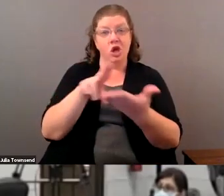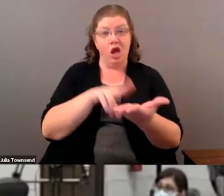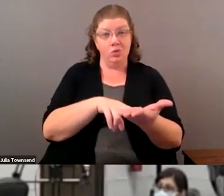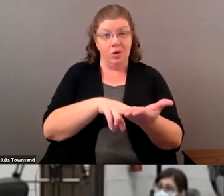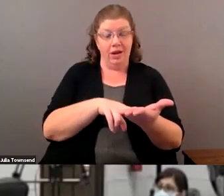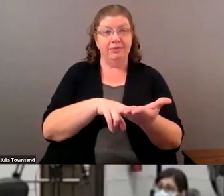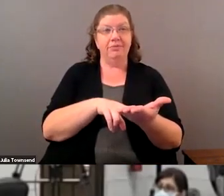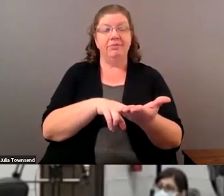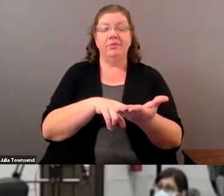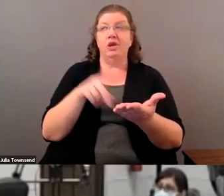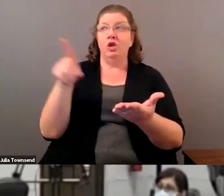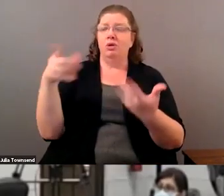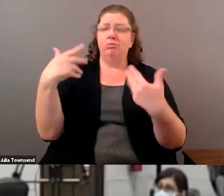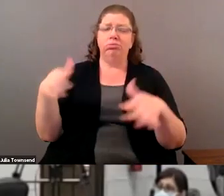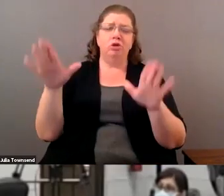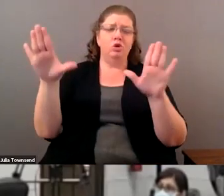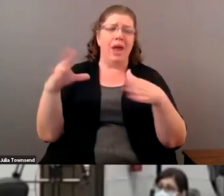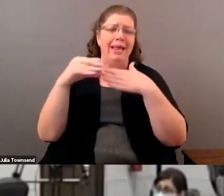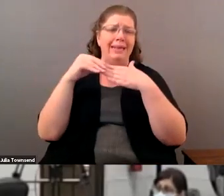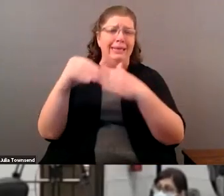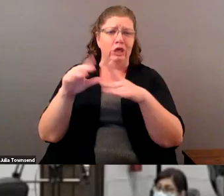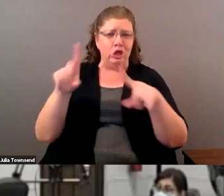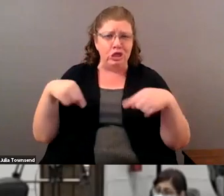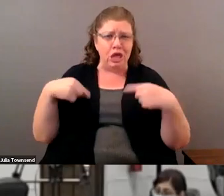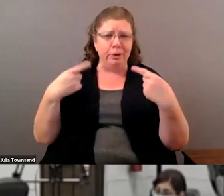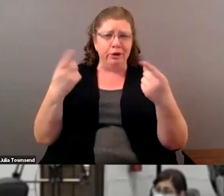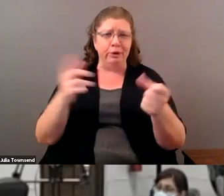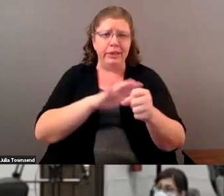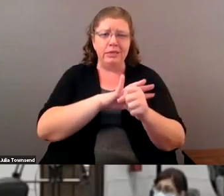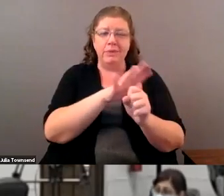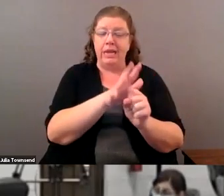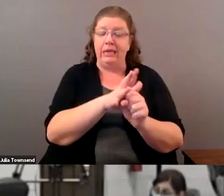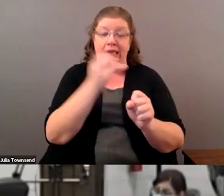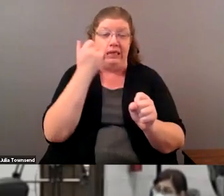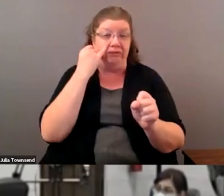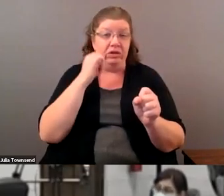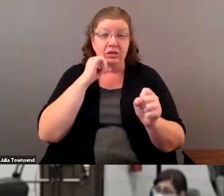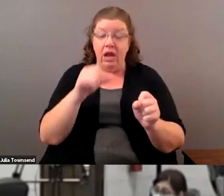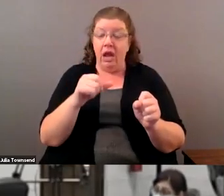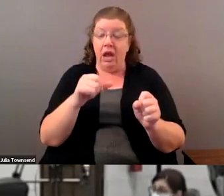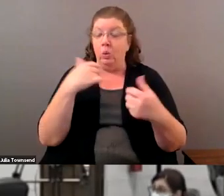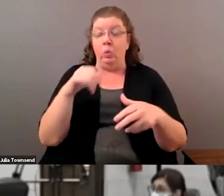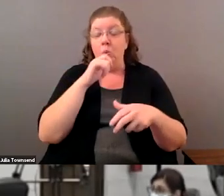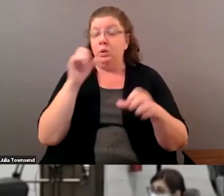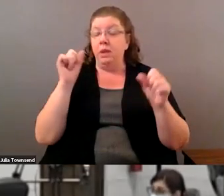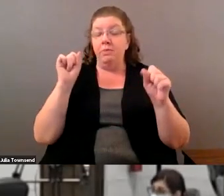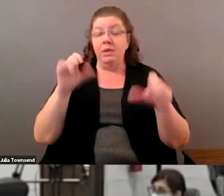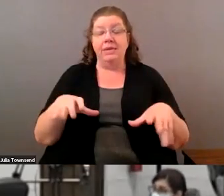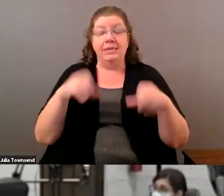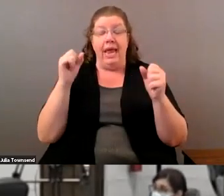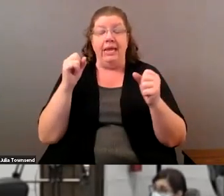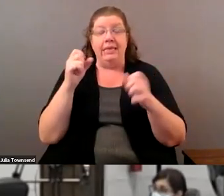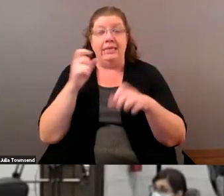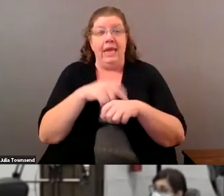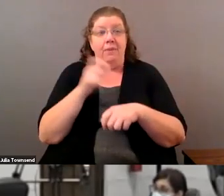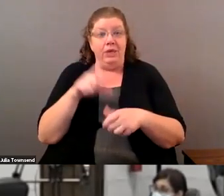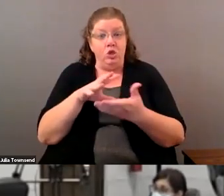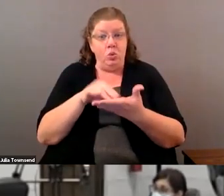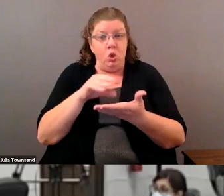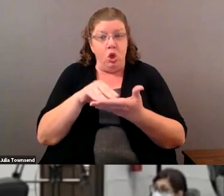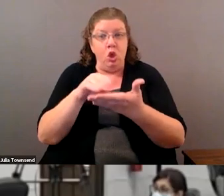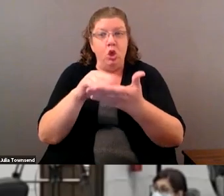vecchio pues yo con mucho gusto les presento el contrato de la doctora back next si no fuera por ella y por su gran liderazgo durante esta